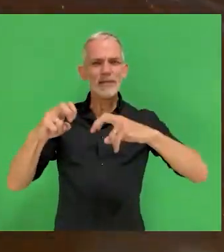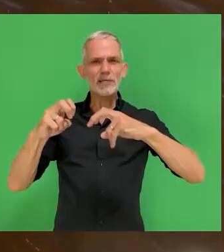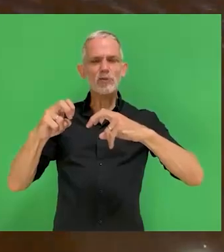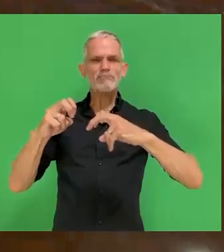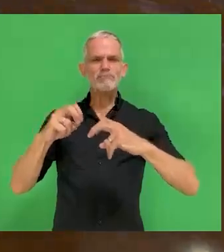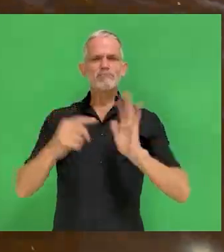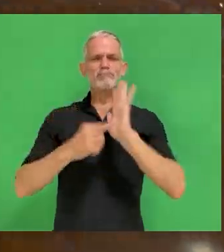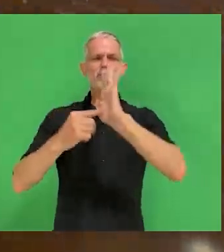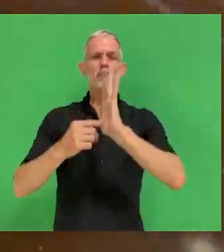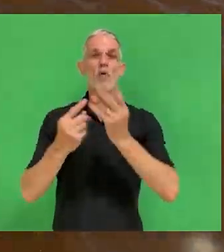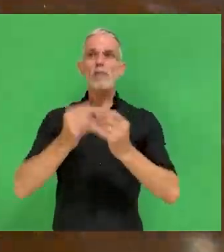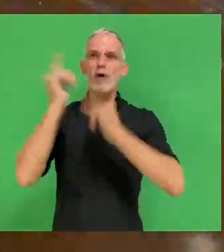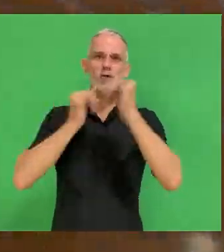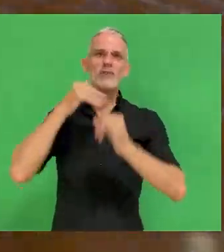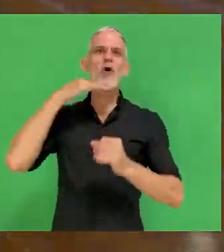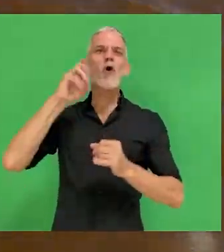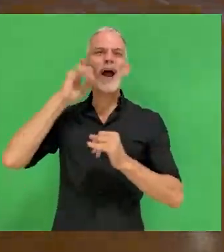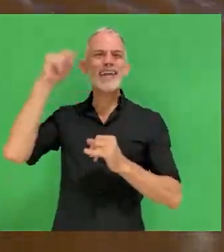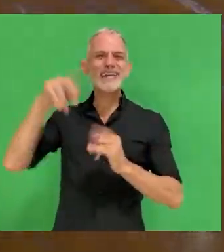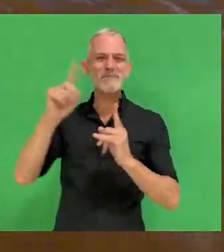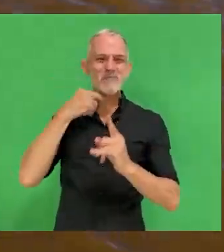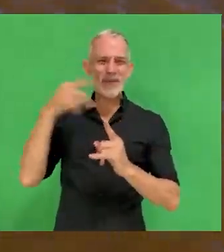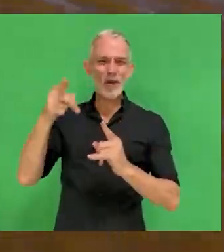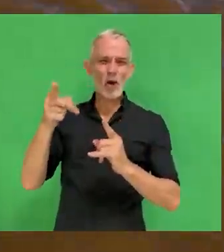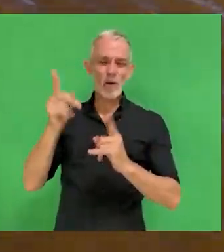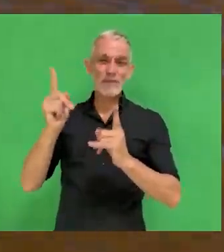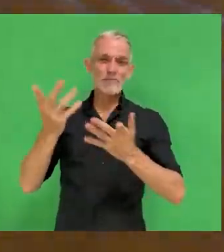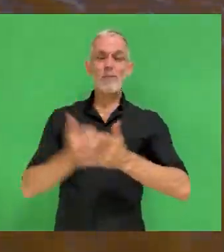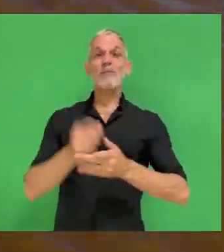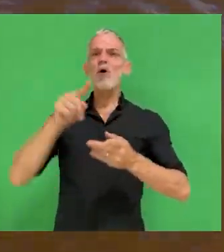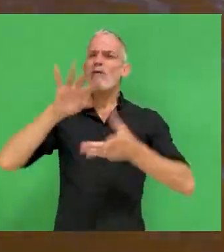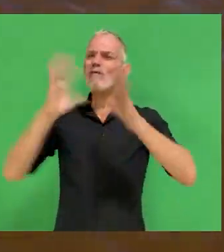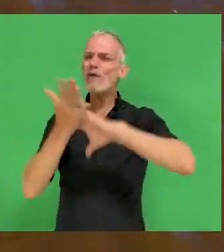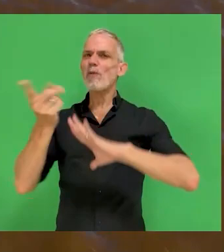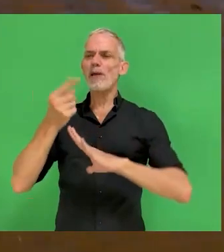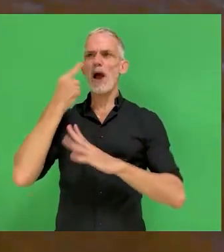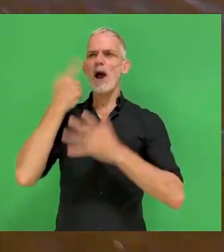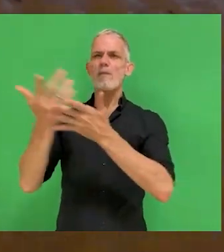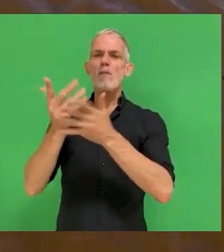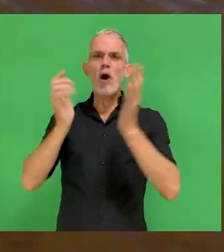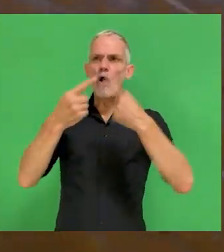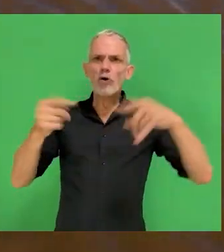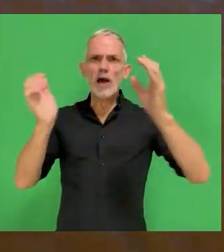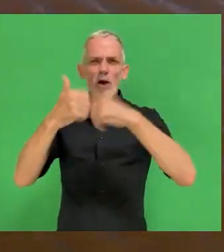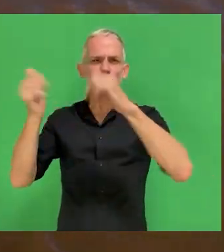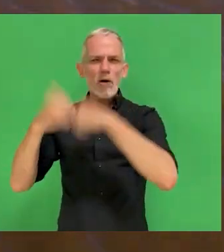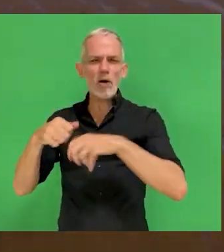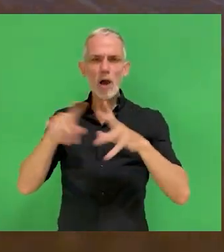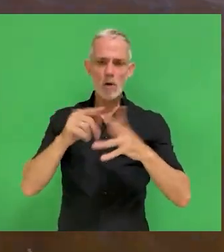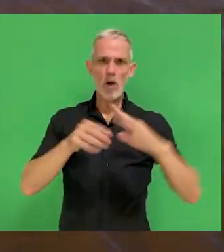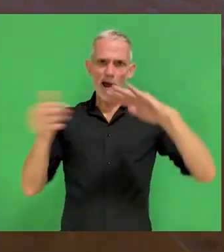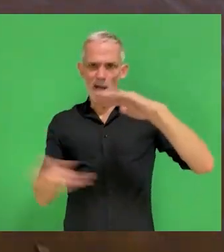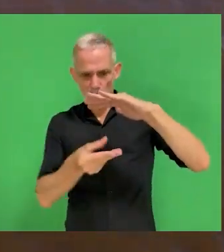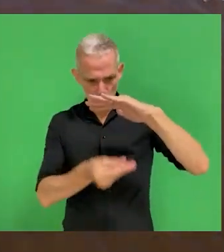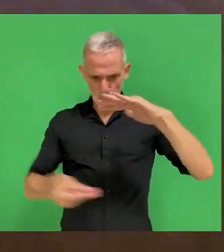pone en evidencia con el relato de Joaquín. Otra forma de representar lo que está oculto y traer a la